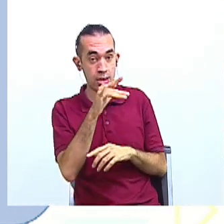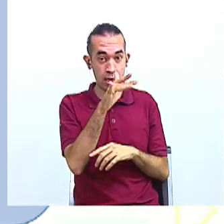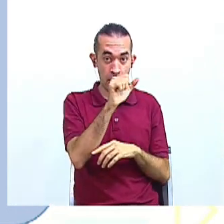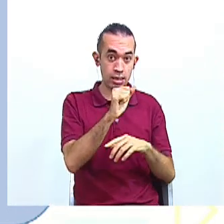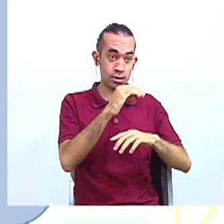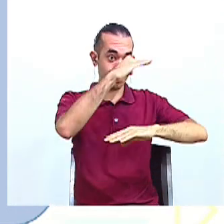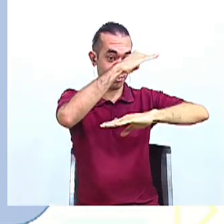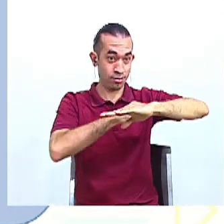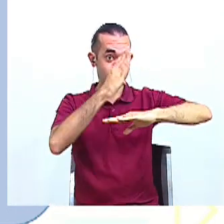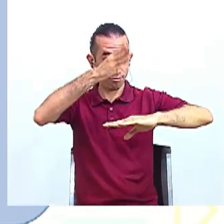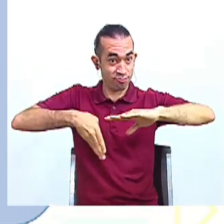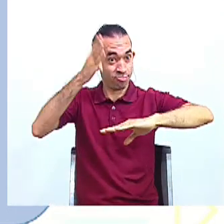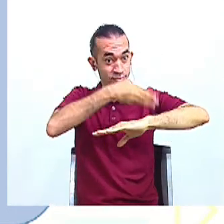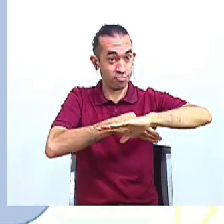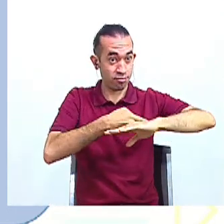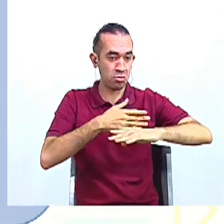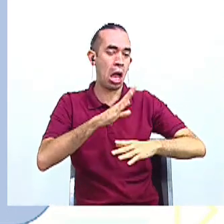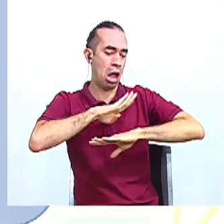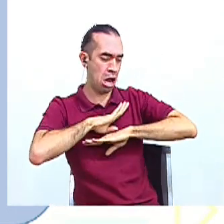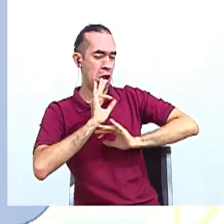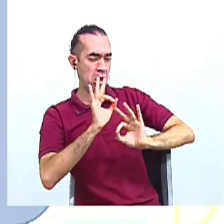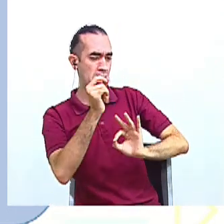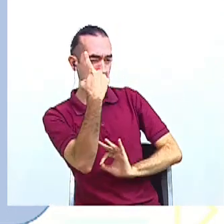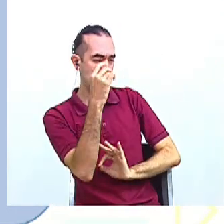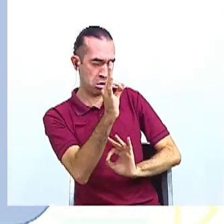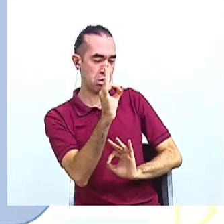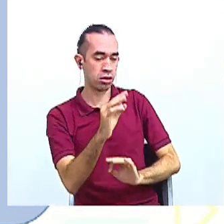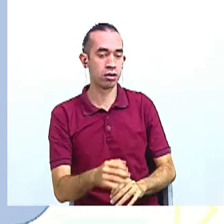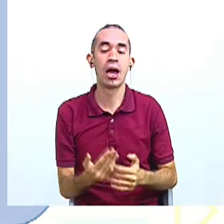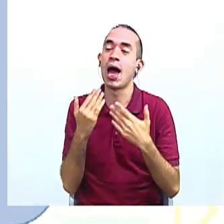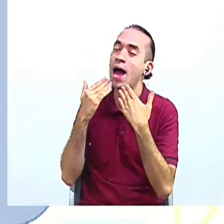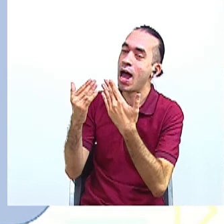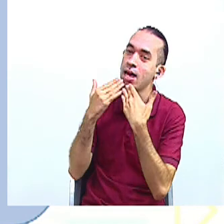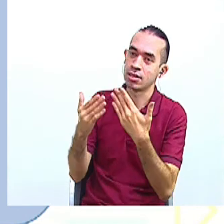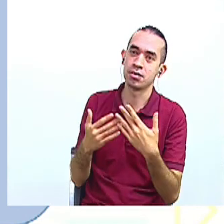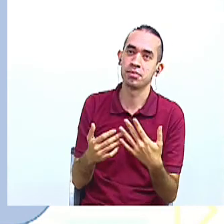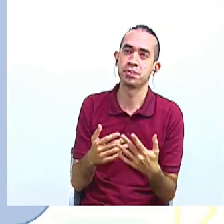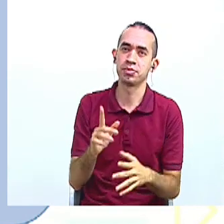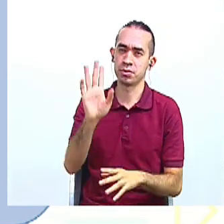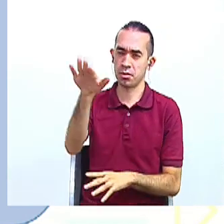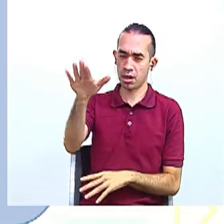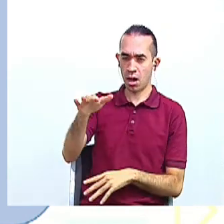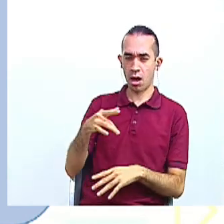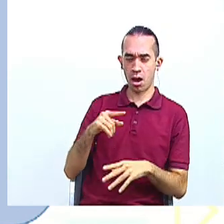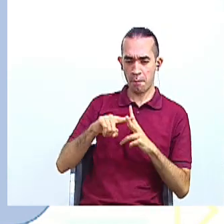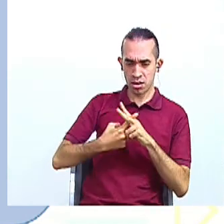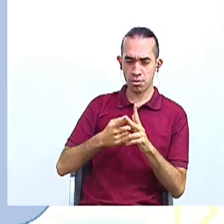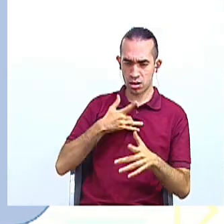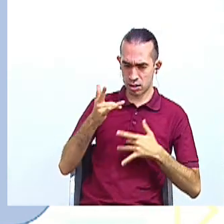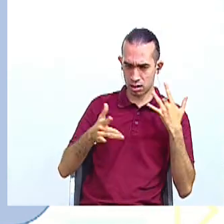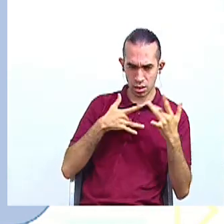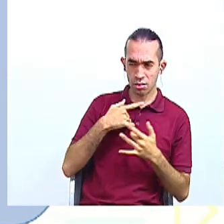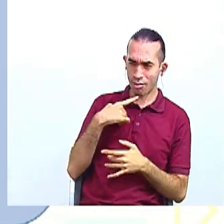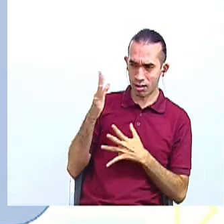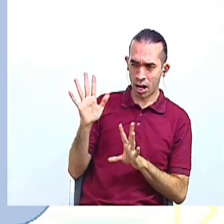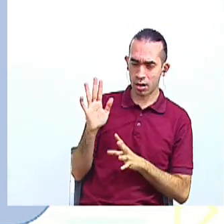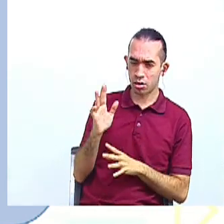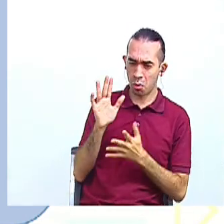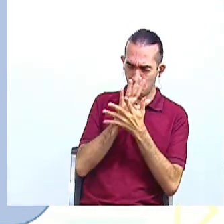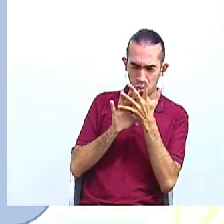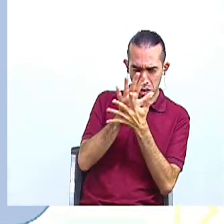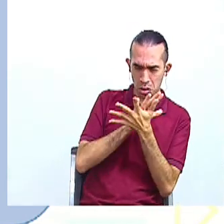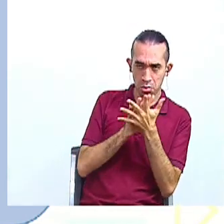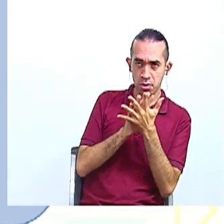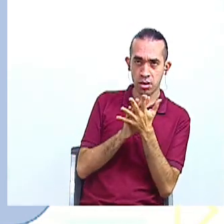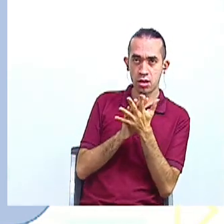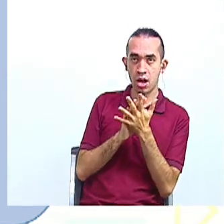me doy por satisfecha. Gracias, profe. Bueno, y vieras que al principio me sentía, como se lo mencioné, confundido, pero